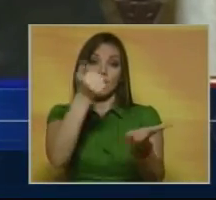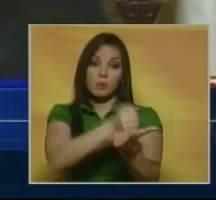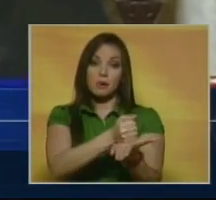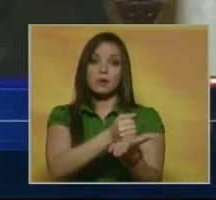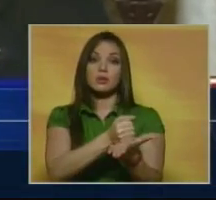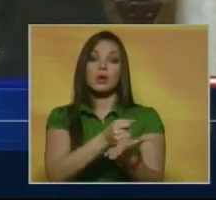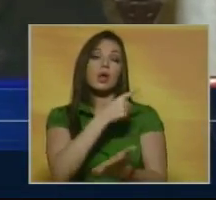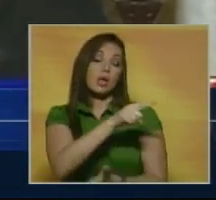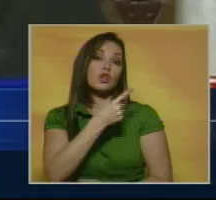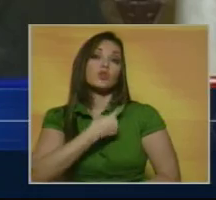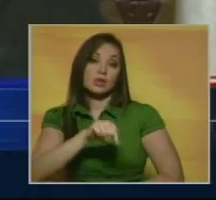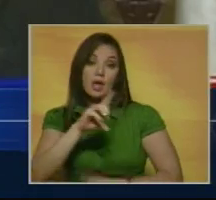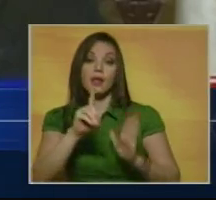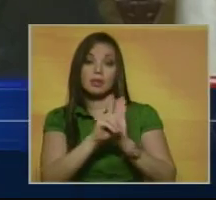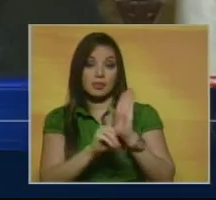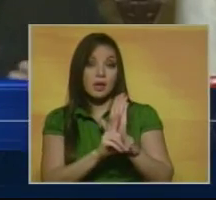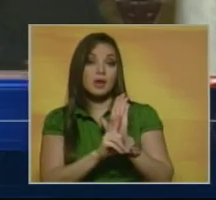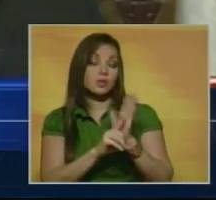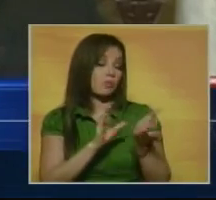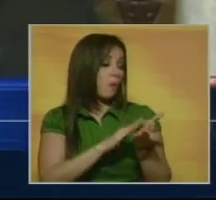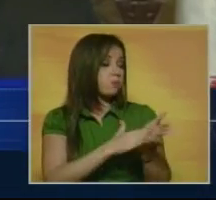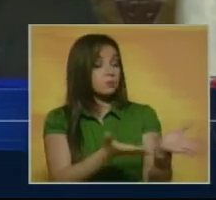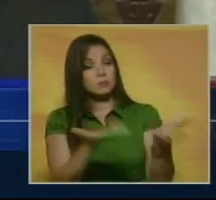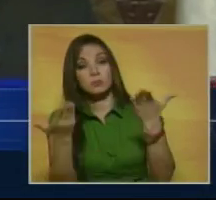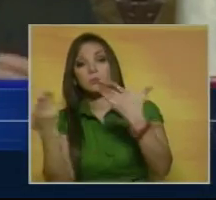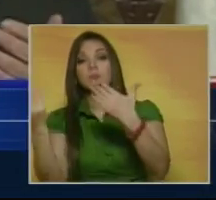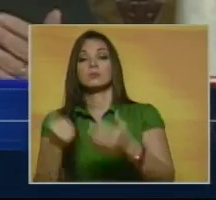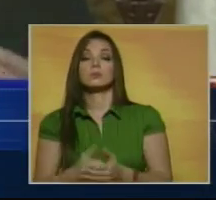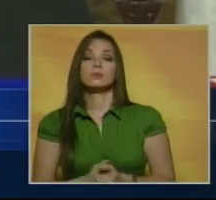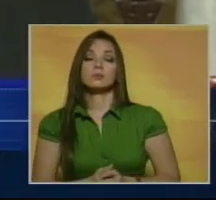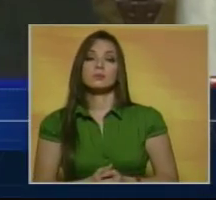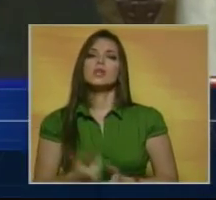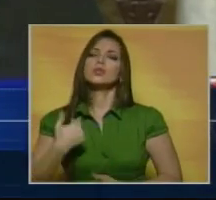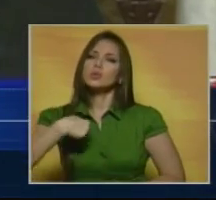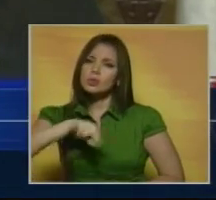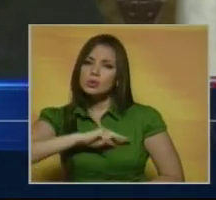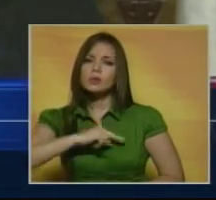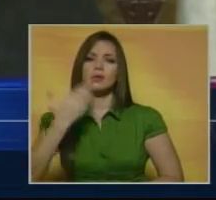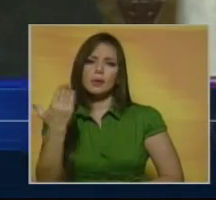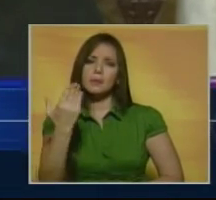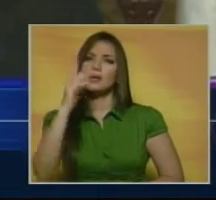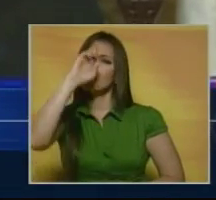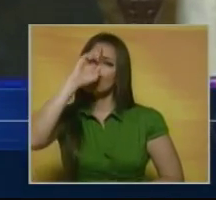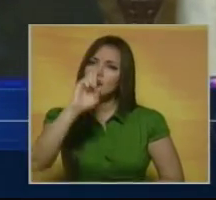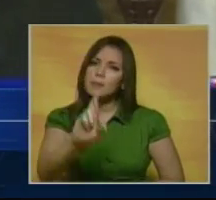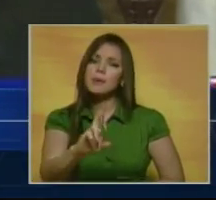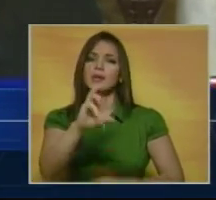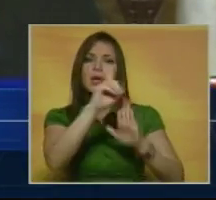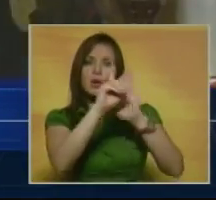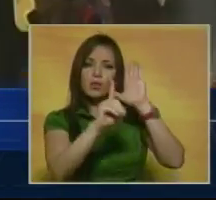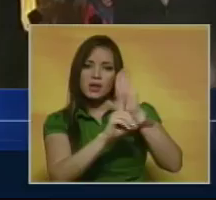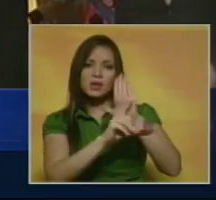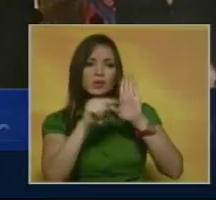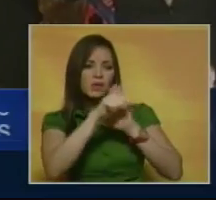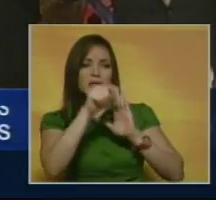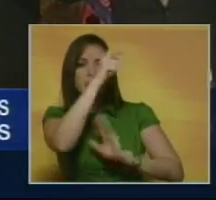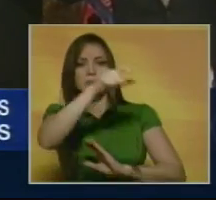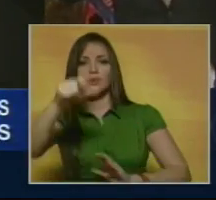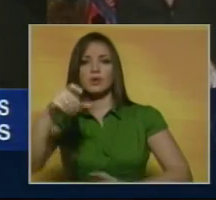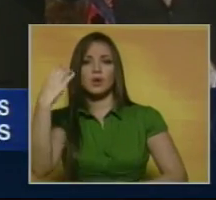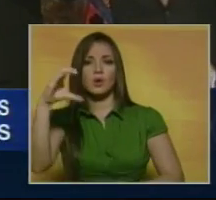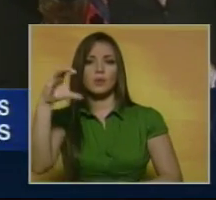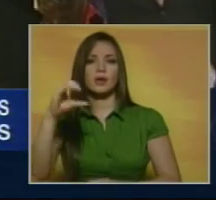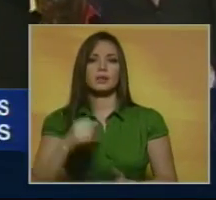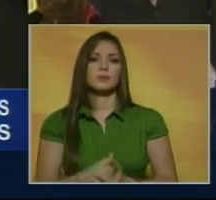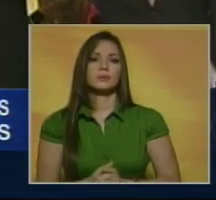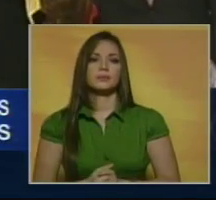está en todo su derecho. Lo único que le pedíamos era que respetaran los derechos de estos colombianos. Los